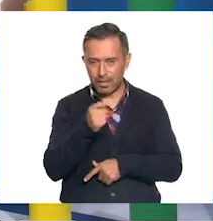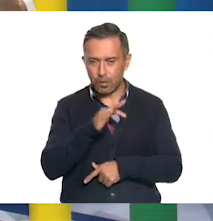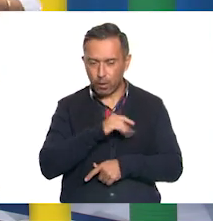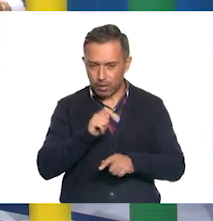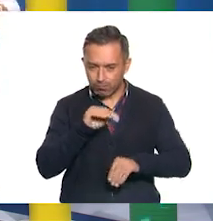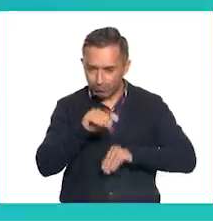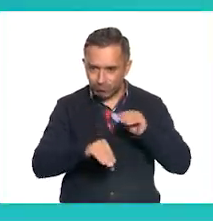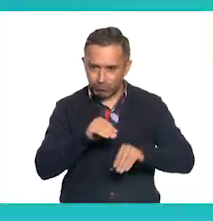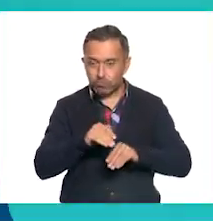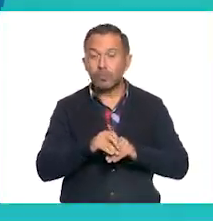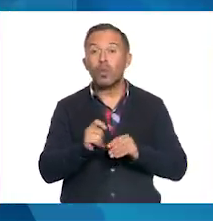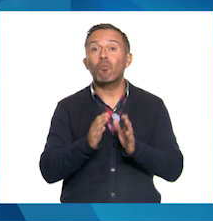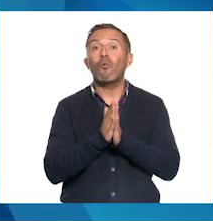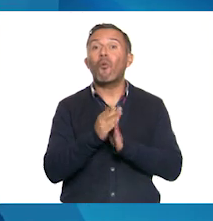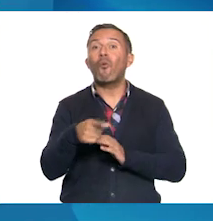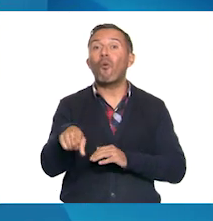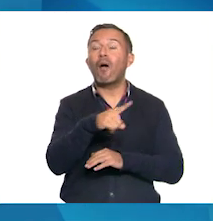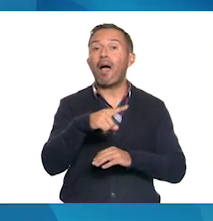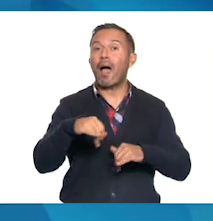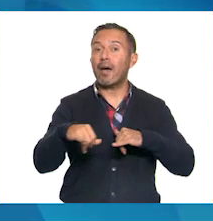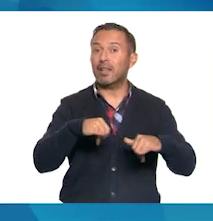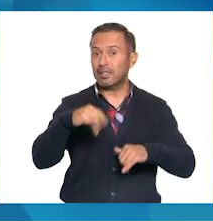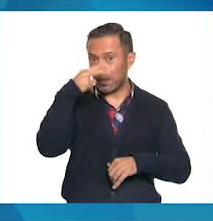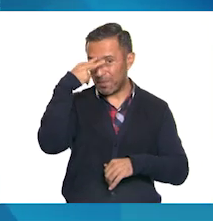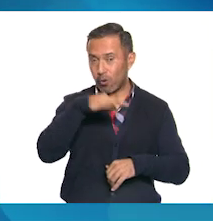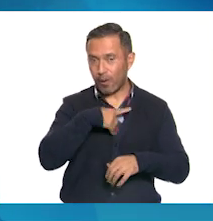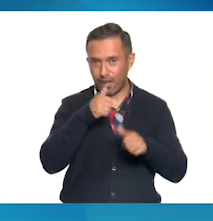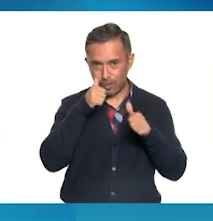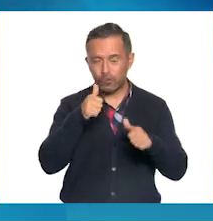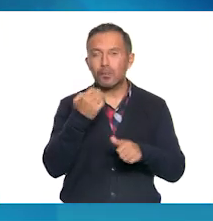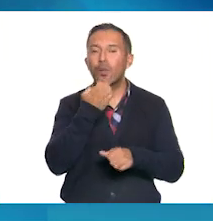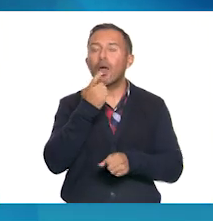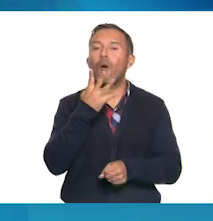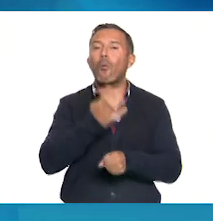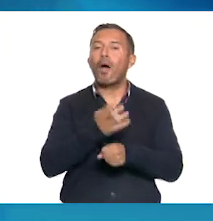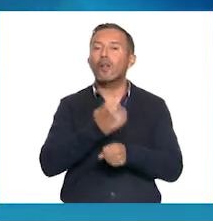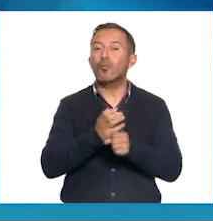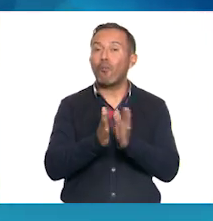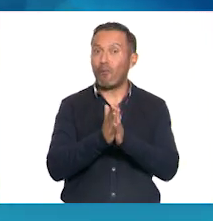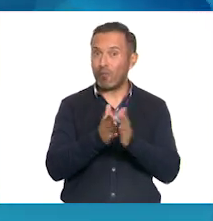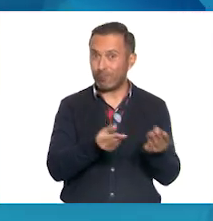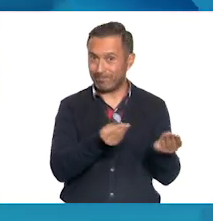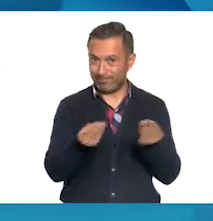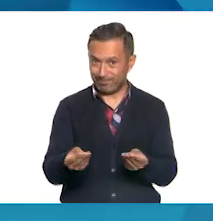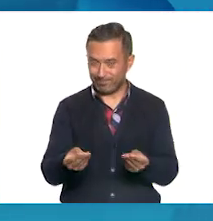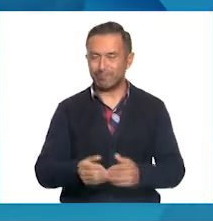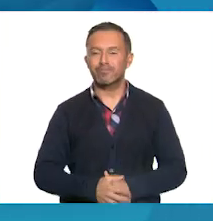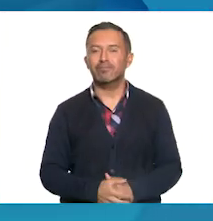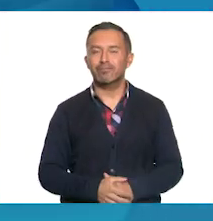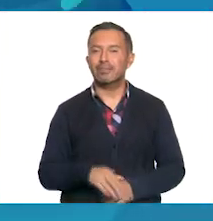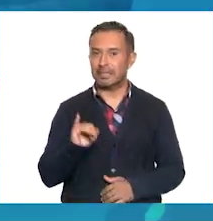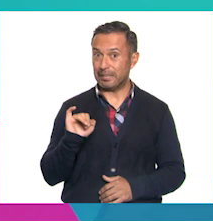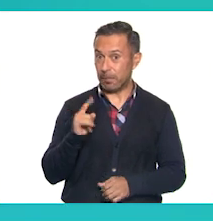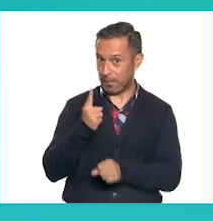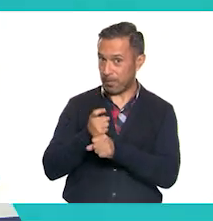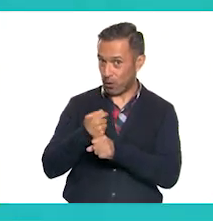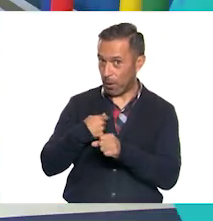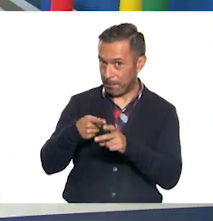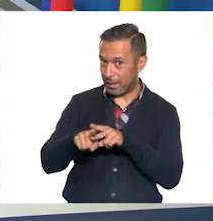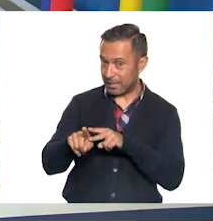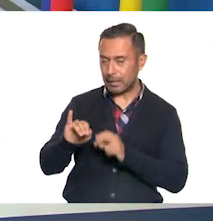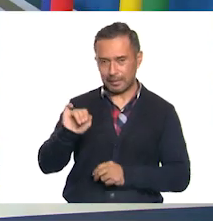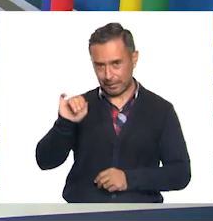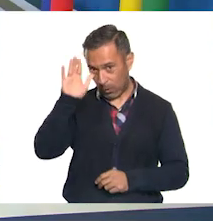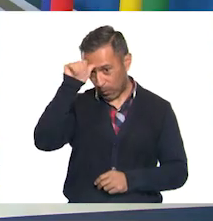interpretarlos. Así que atentos con su Atlas de México de cuarto grado en mano, por favor. ¿Yo empiezo, sí, maestra?